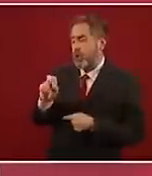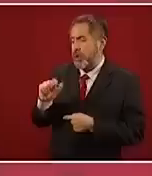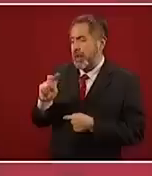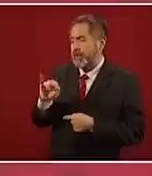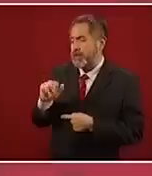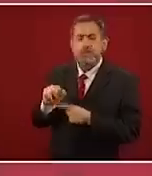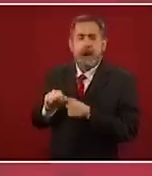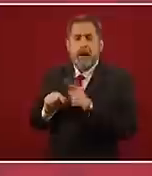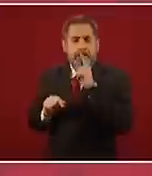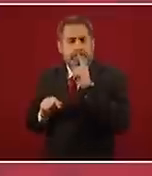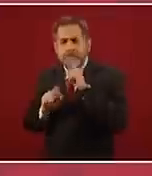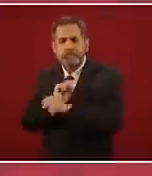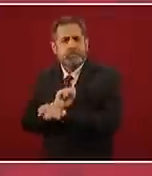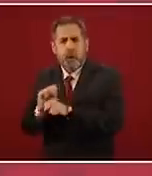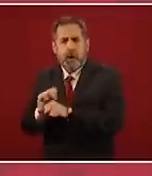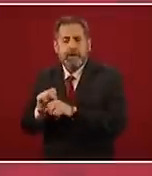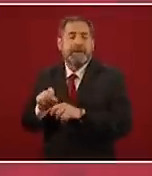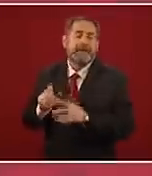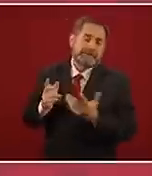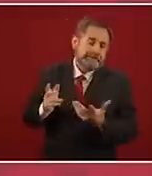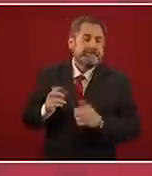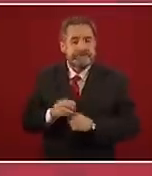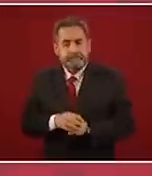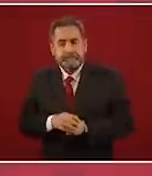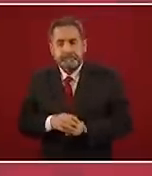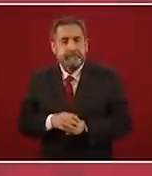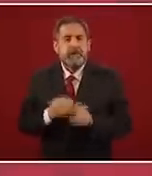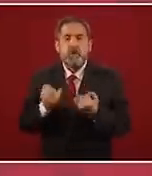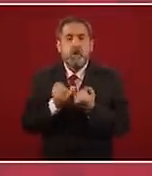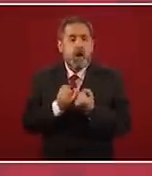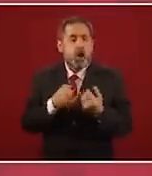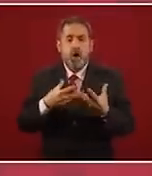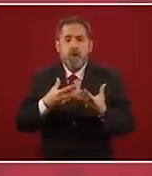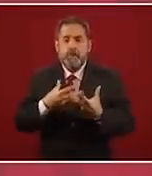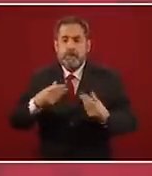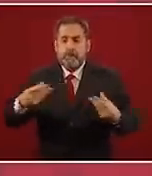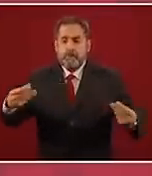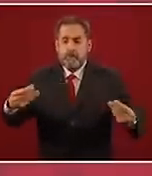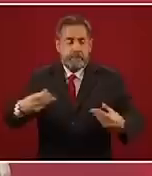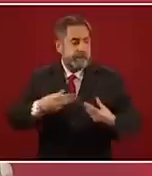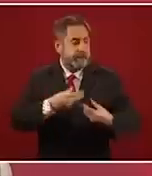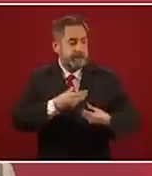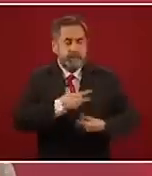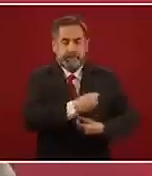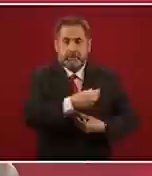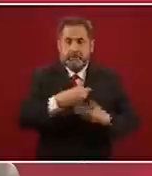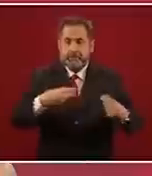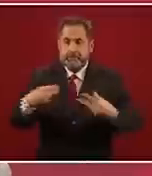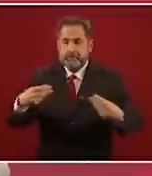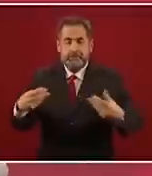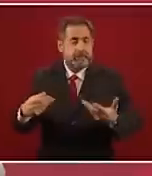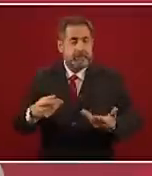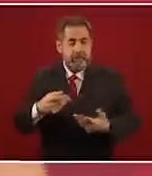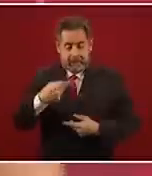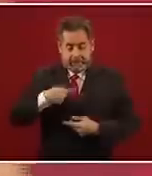que afecta a China. La transmisibilidad es más o menos semejante, en términos llanos esto quiere decir que cada